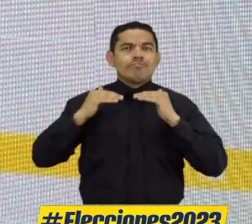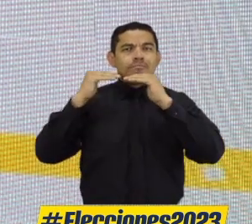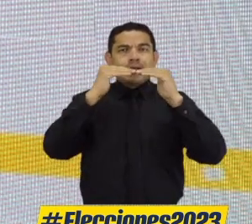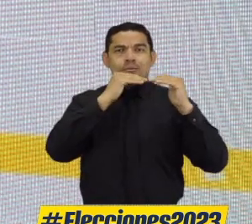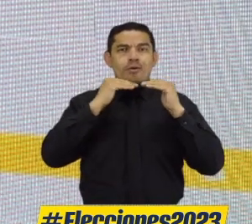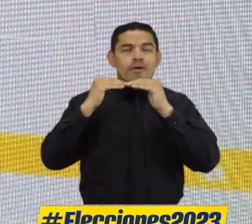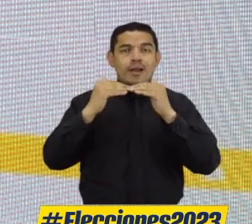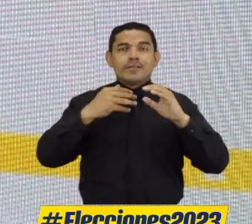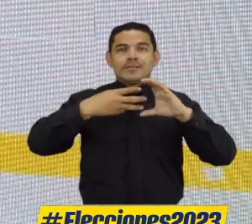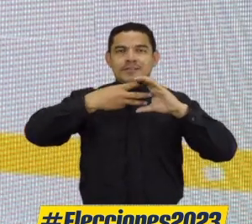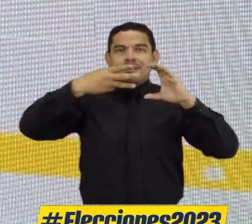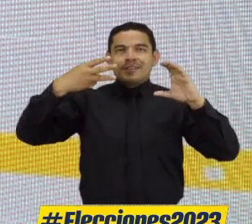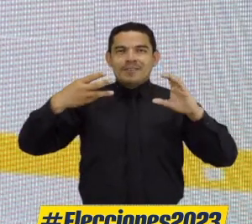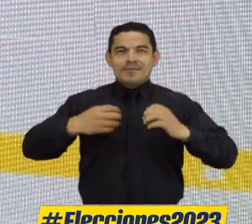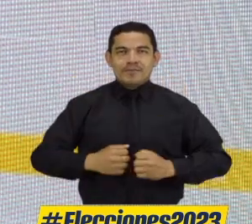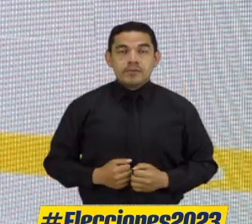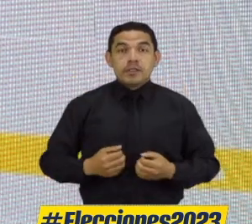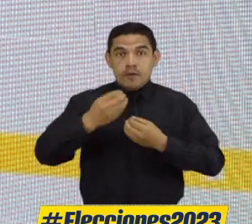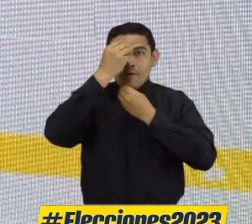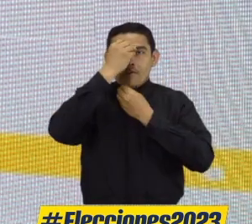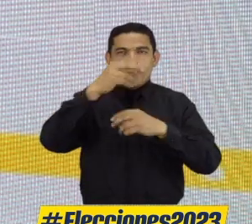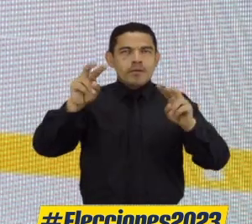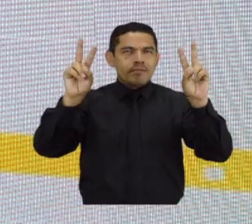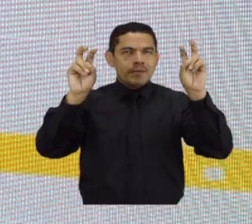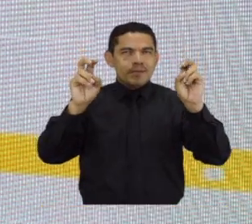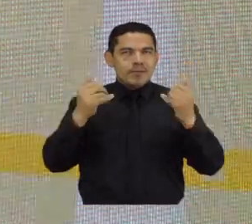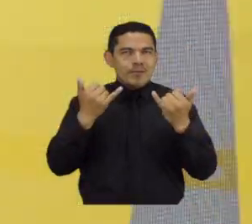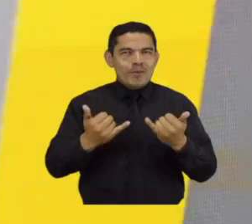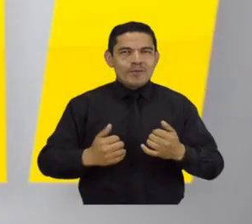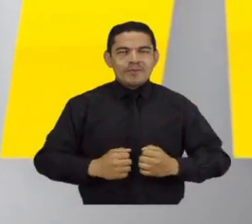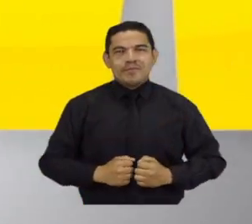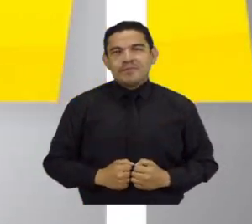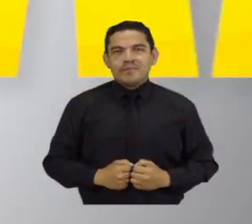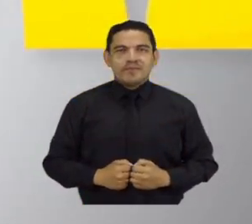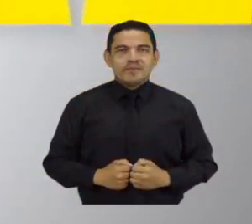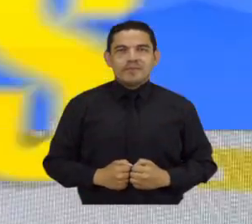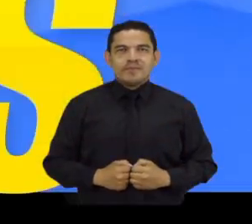el Consejo Nacional Electoral. A continuación, los titulares de hoy.